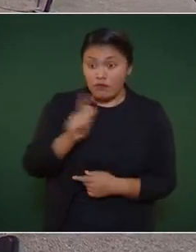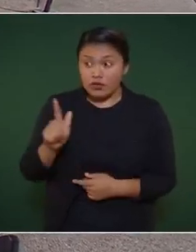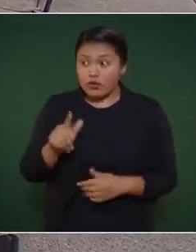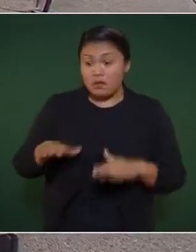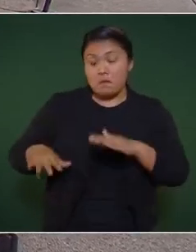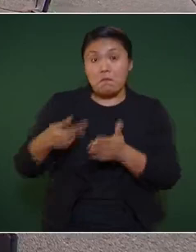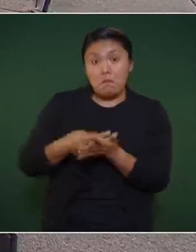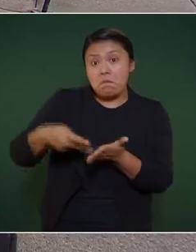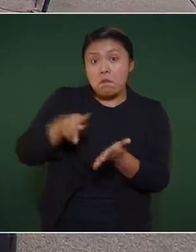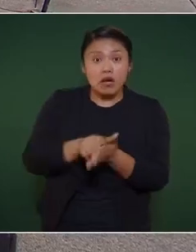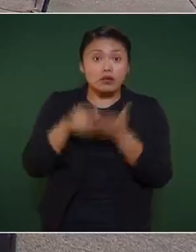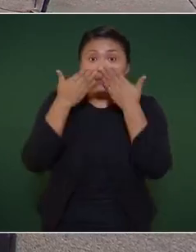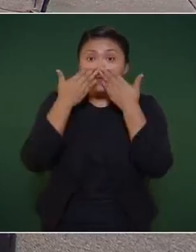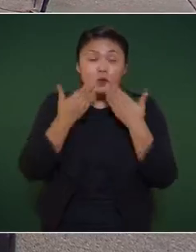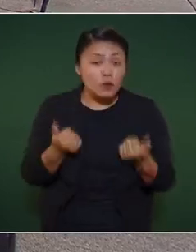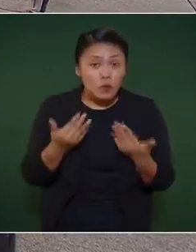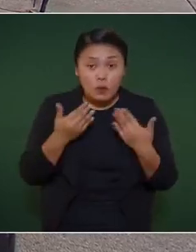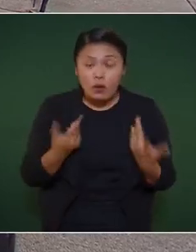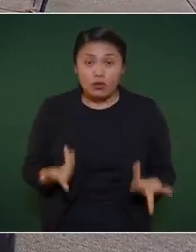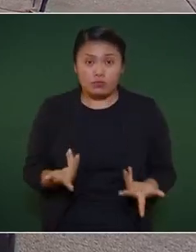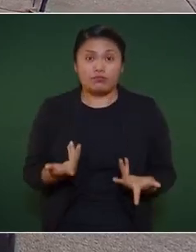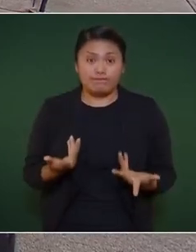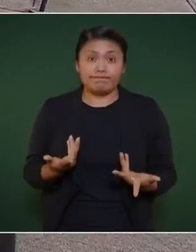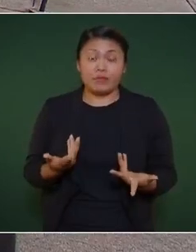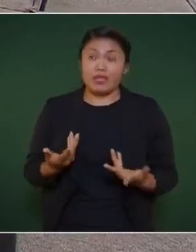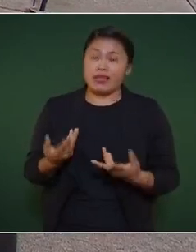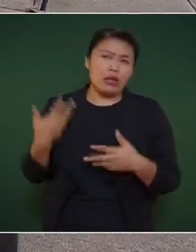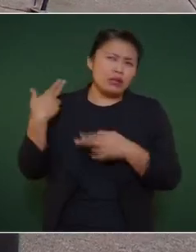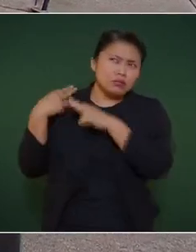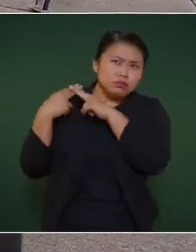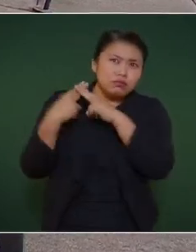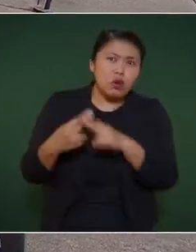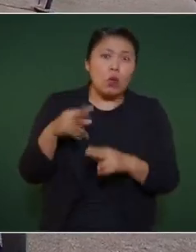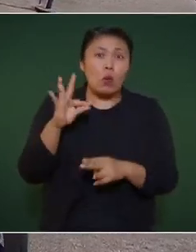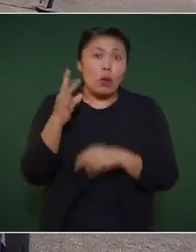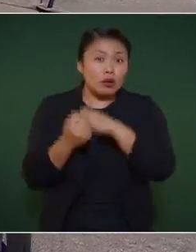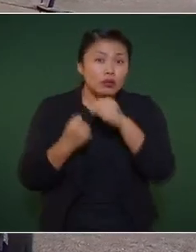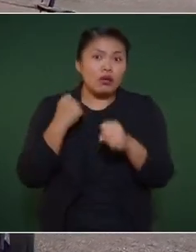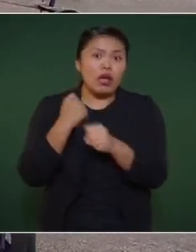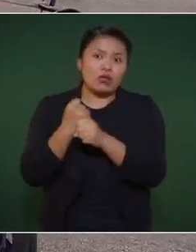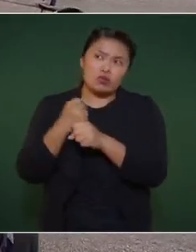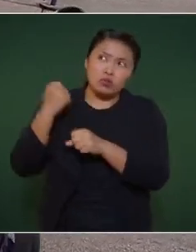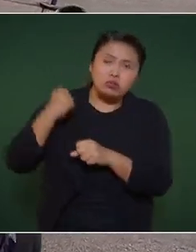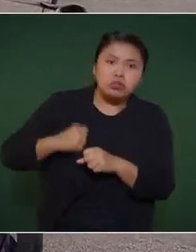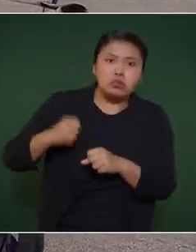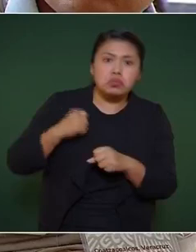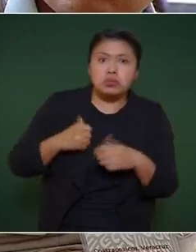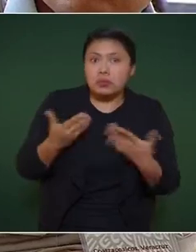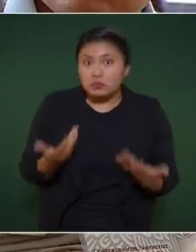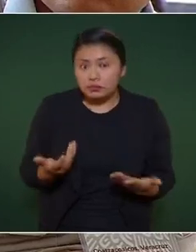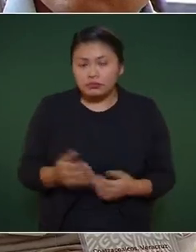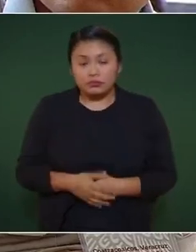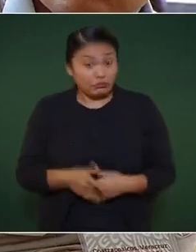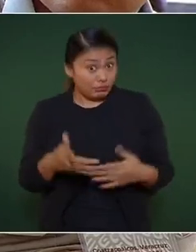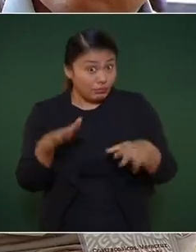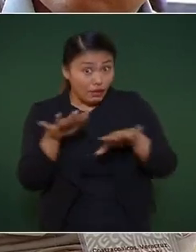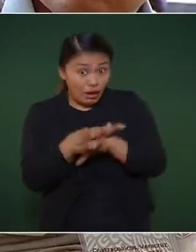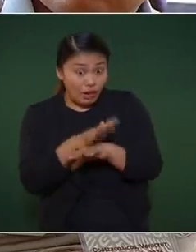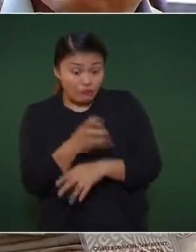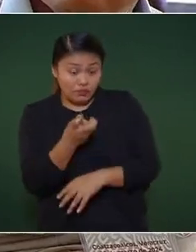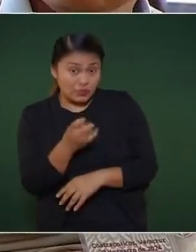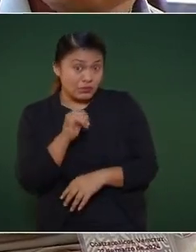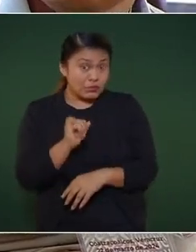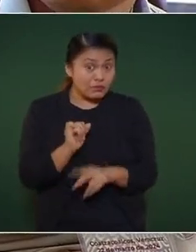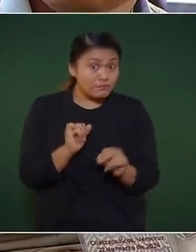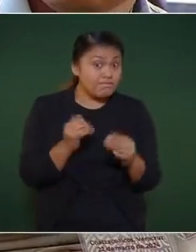en algunos casos llegan a más de 40 años de antigüedad, tal como ocurre con el STPRM. ¿Habrá modificaciones con ellos? Y